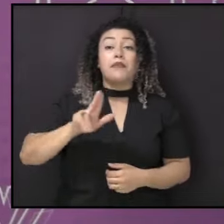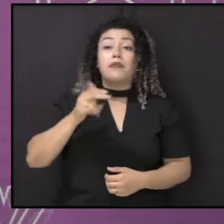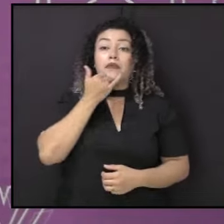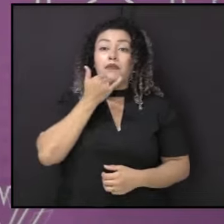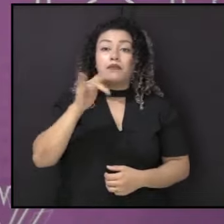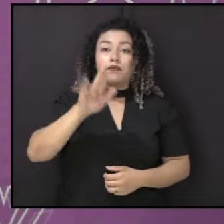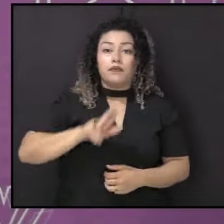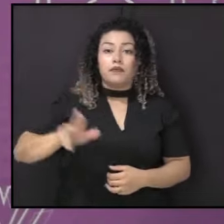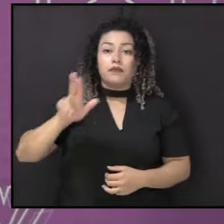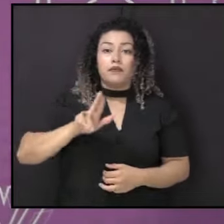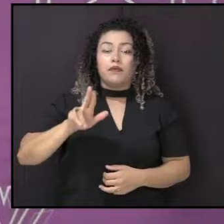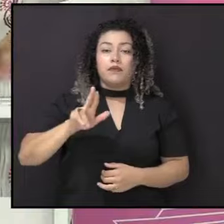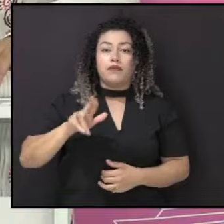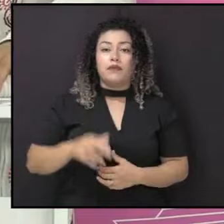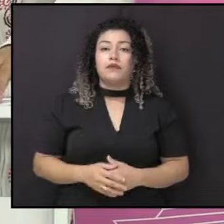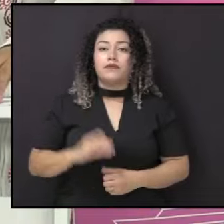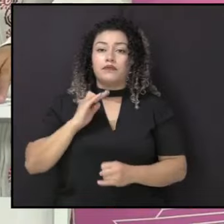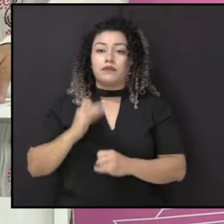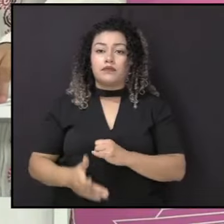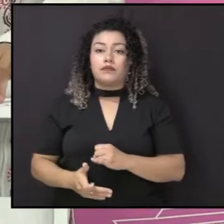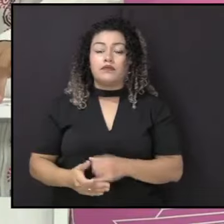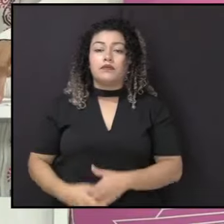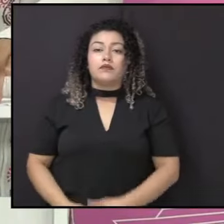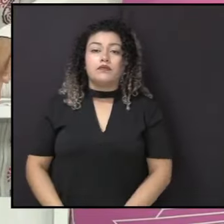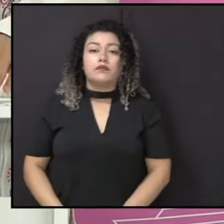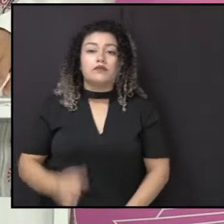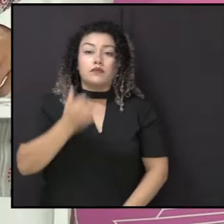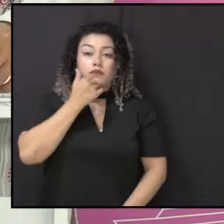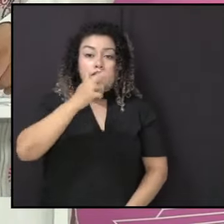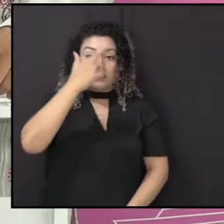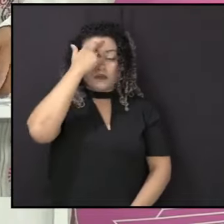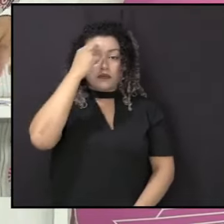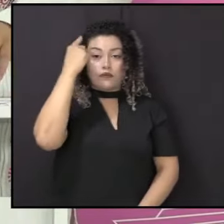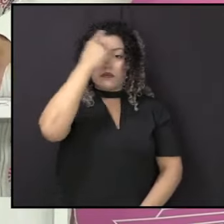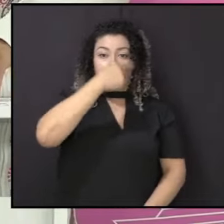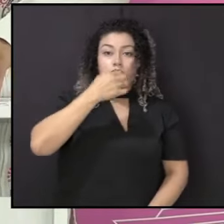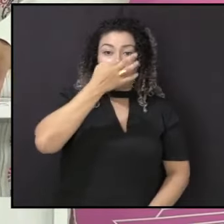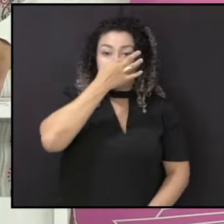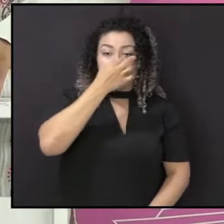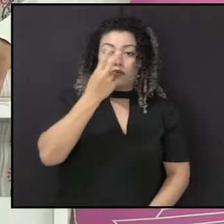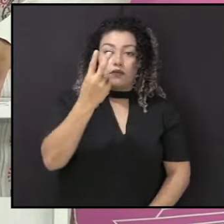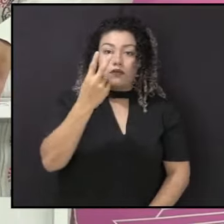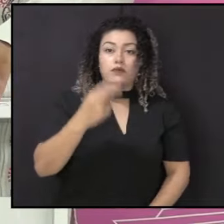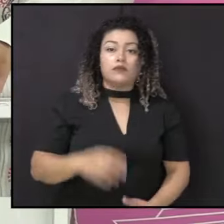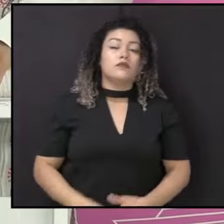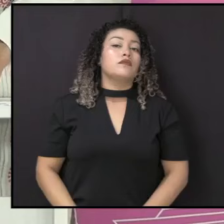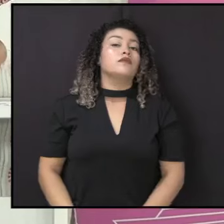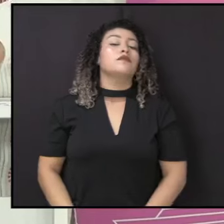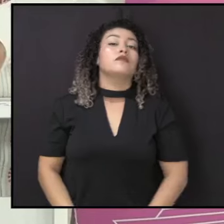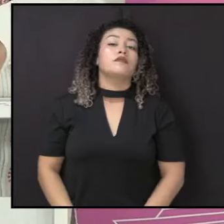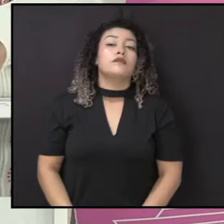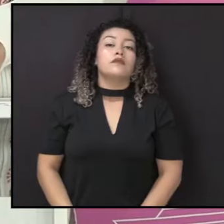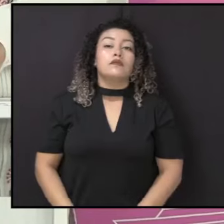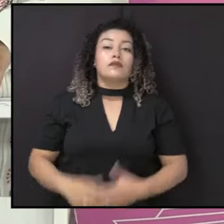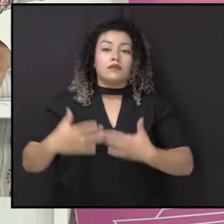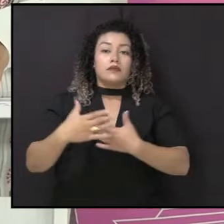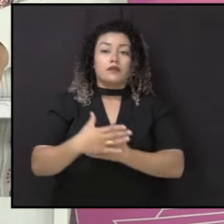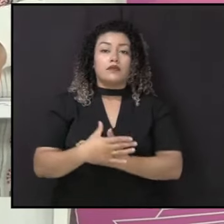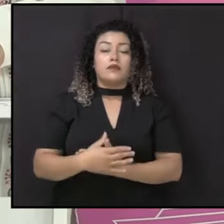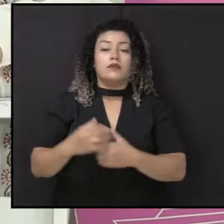ciudad, en Gracias. Punto de las 10 de la mañana. Candidata. Le recordamos que son 2 minutos dentro de su participación. Continuamos con la candidata de Fuerza por